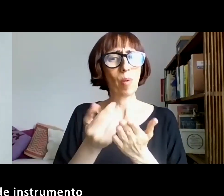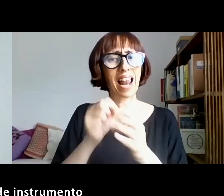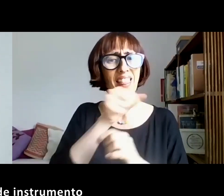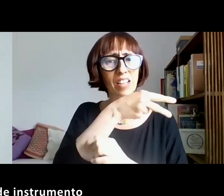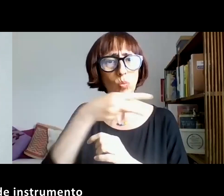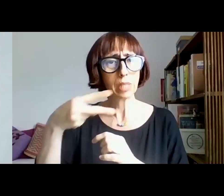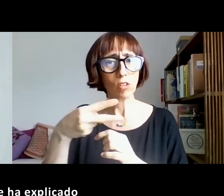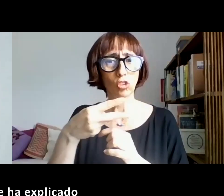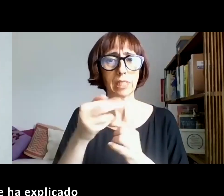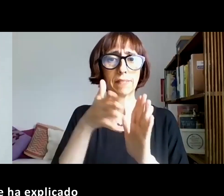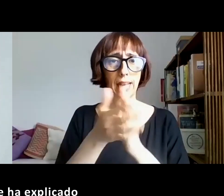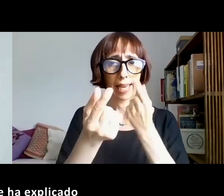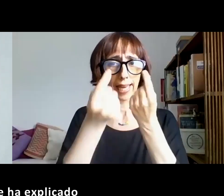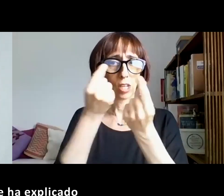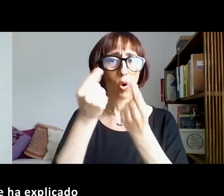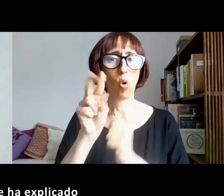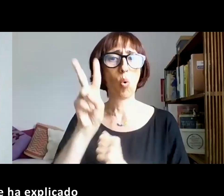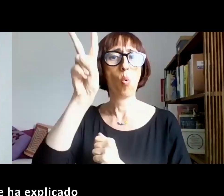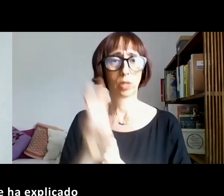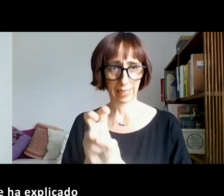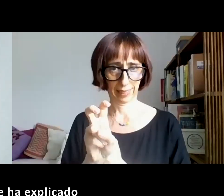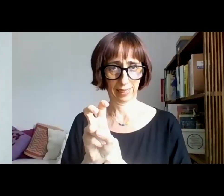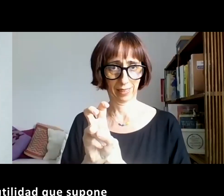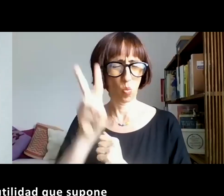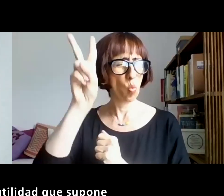coincido con lo que ha explicado ya Marusha en su intervención,